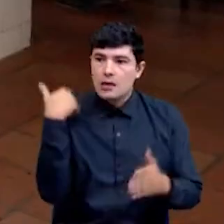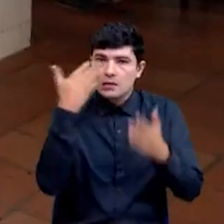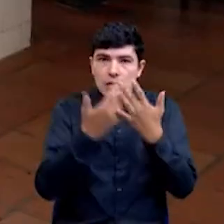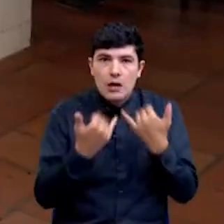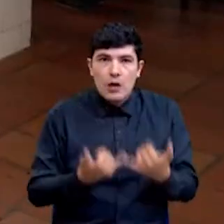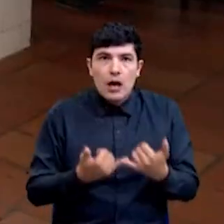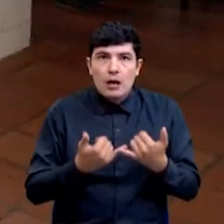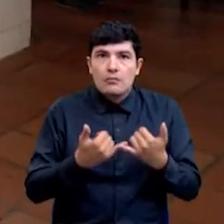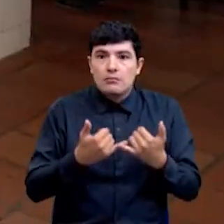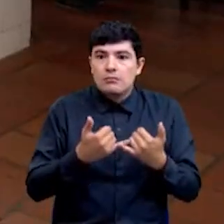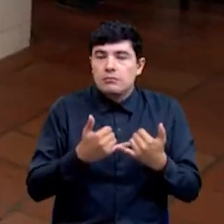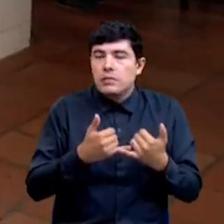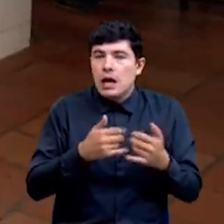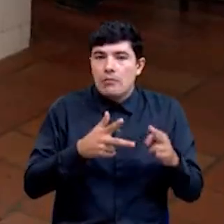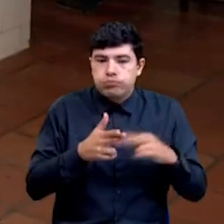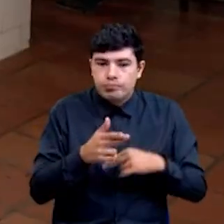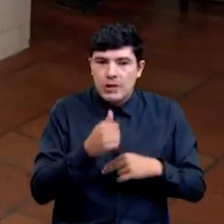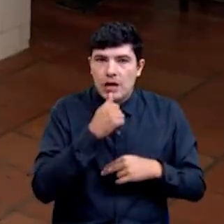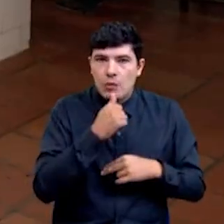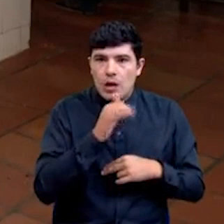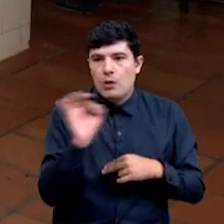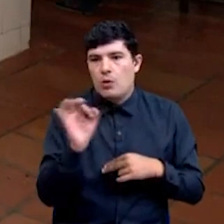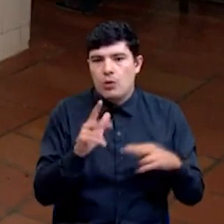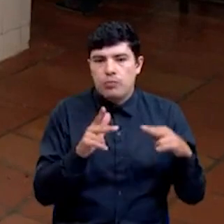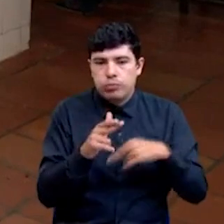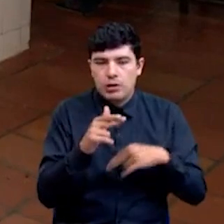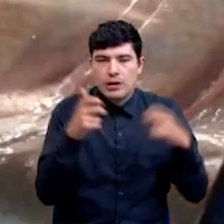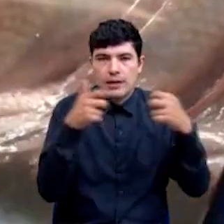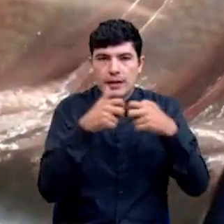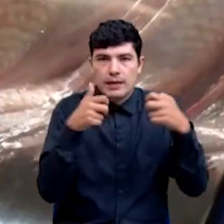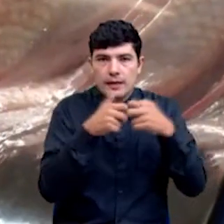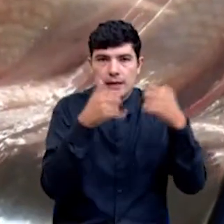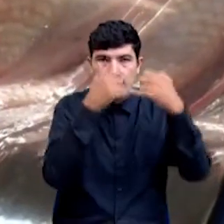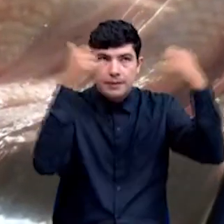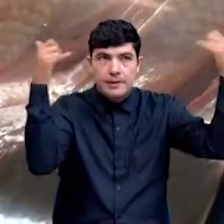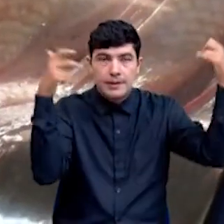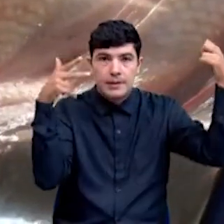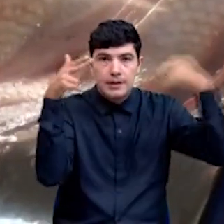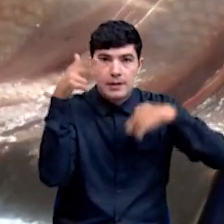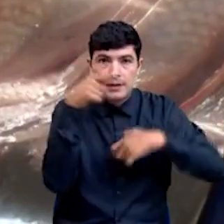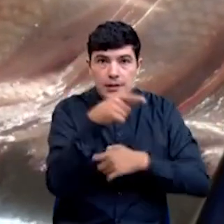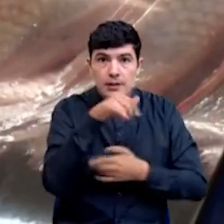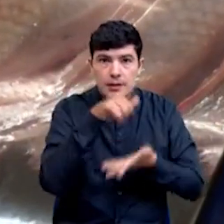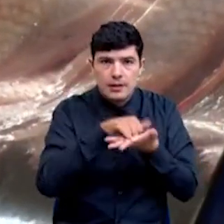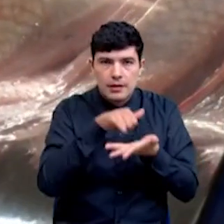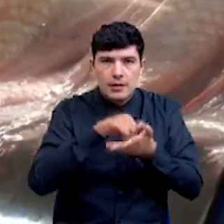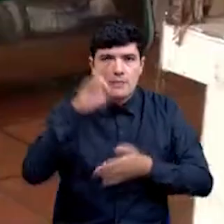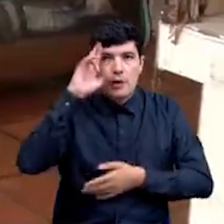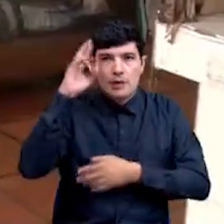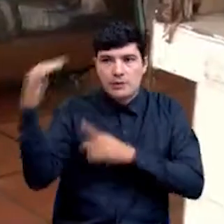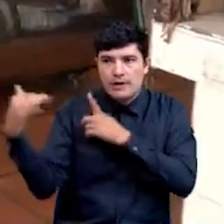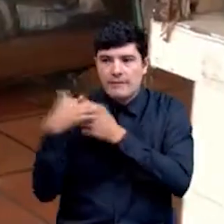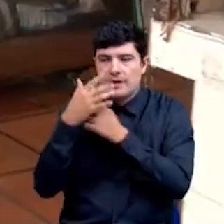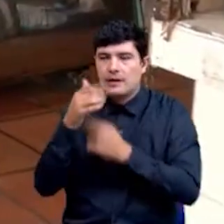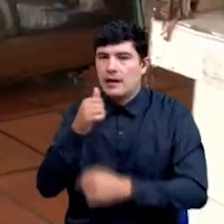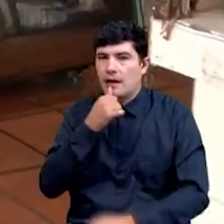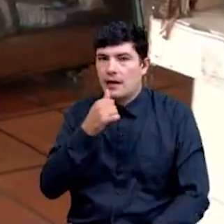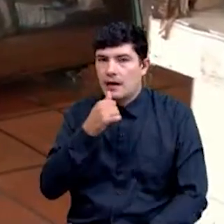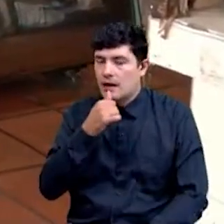hecho recortes de agua y de luz. Afectando la parte de las